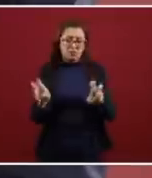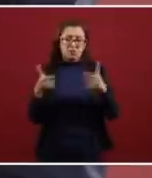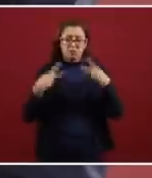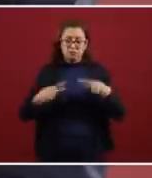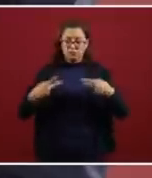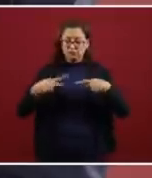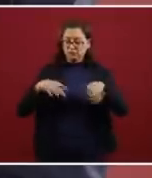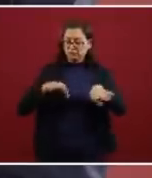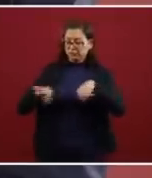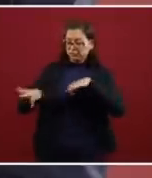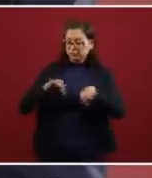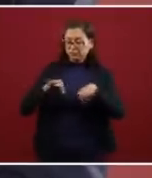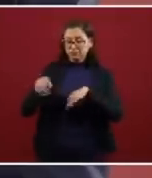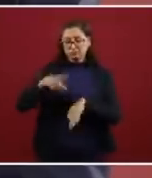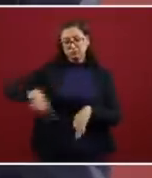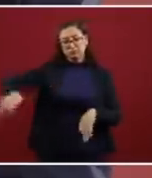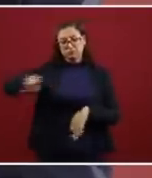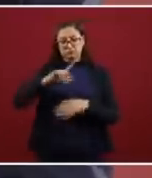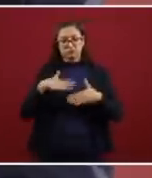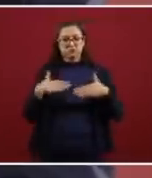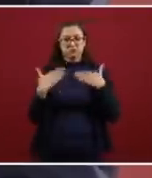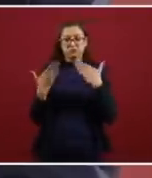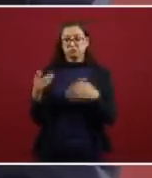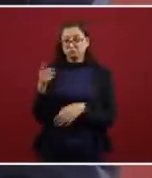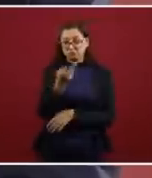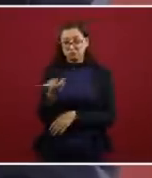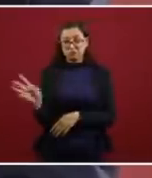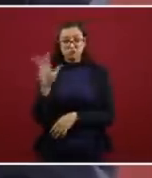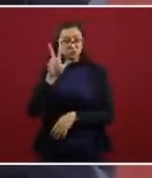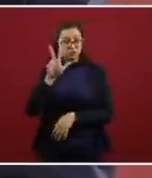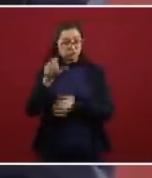trabajadores. No son menores de edad.